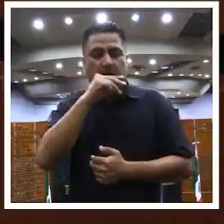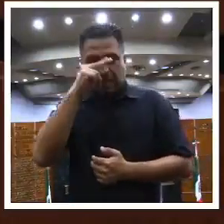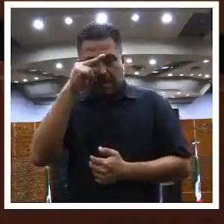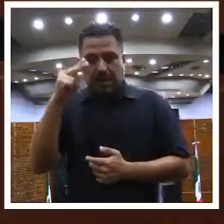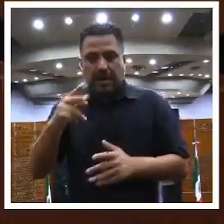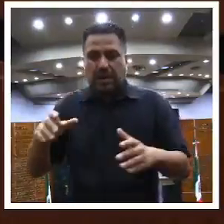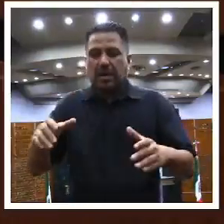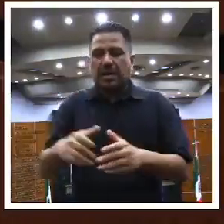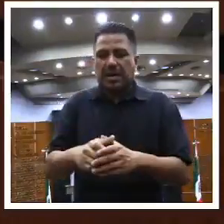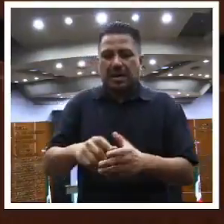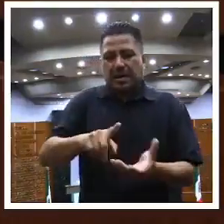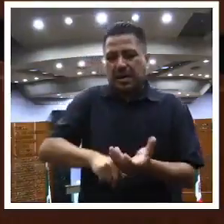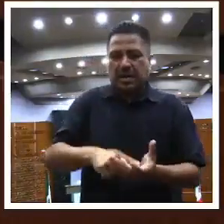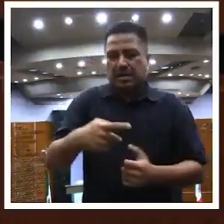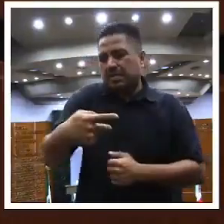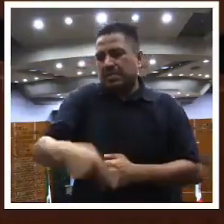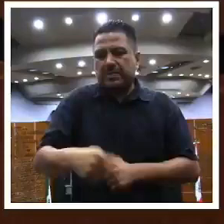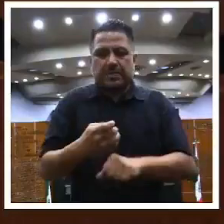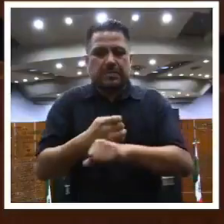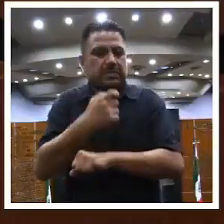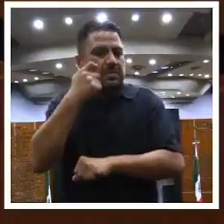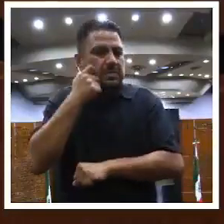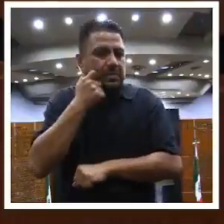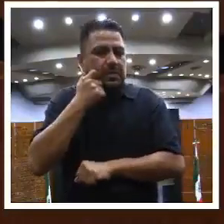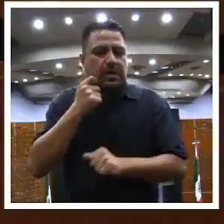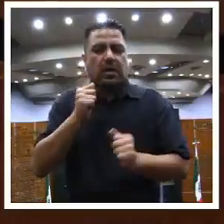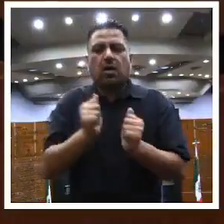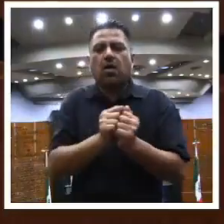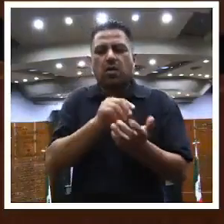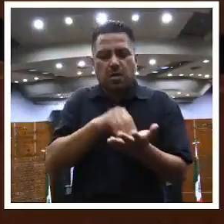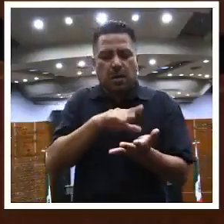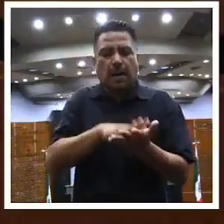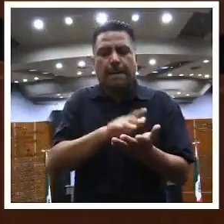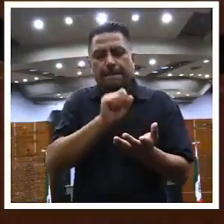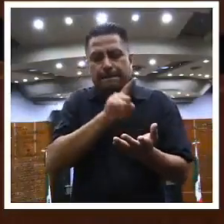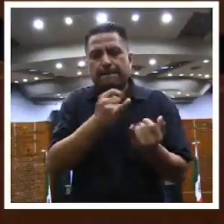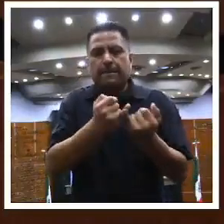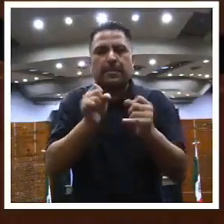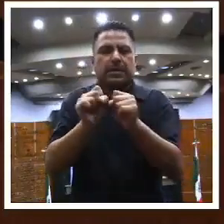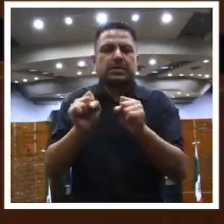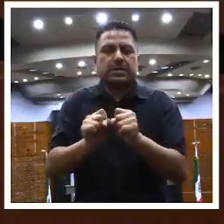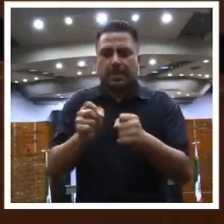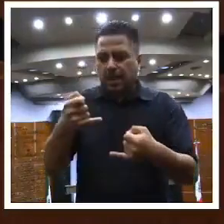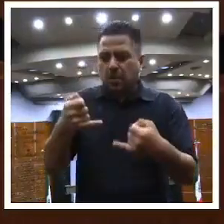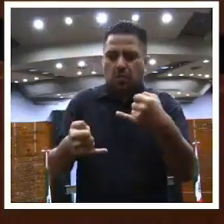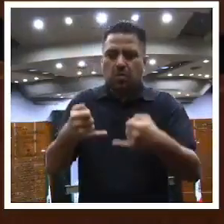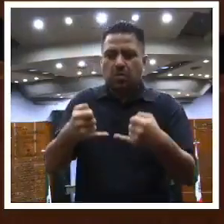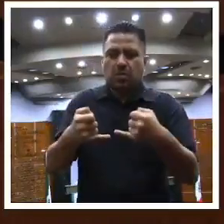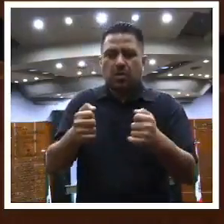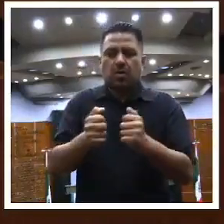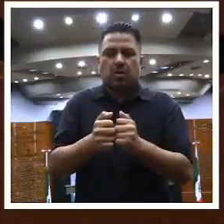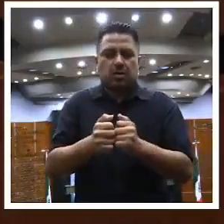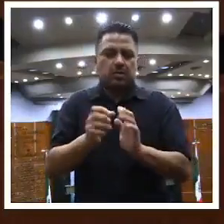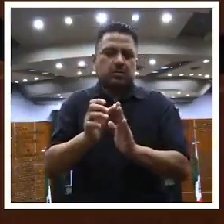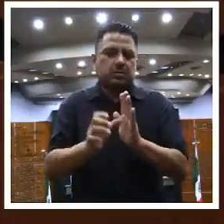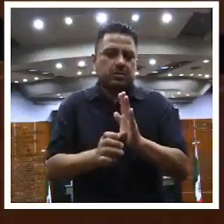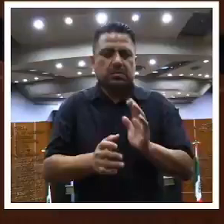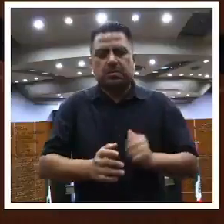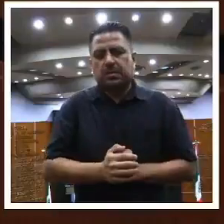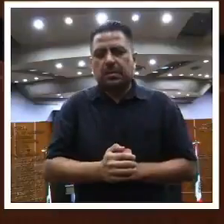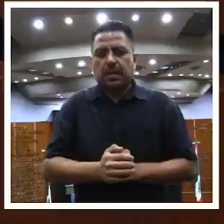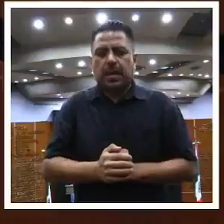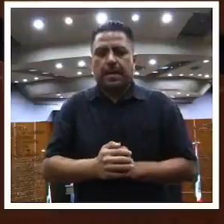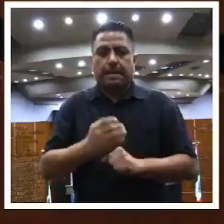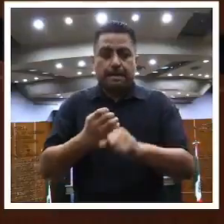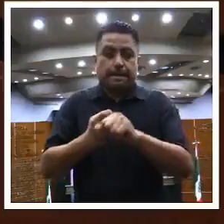originarias y afromexicanas, sustentado en la existencia de los mismos en nuestro sistema jurídico consuetudinario. En